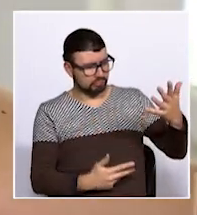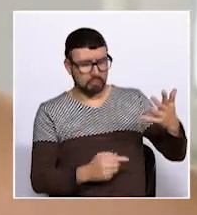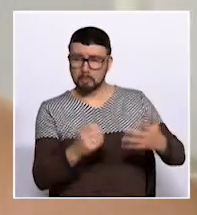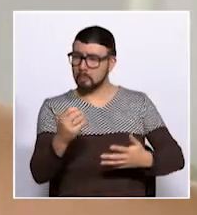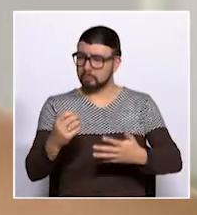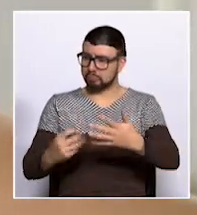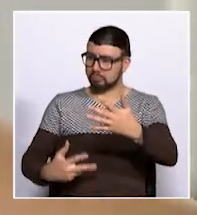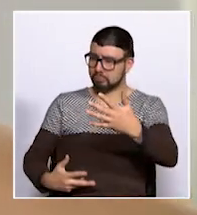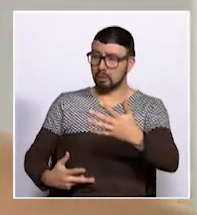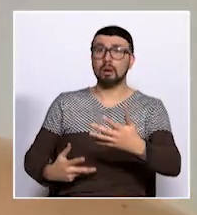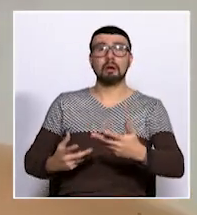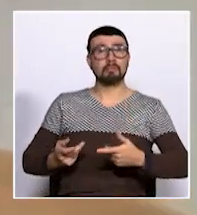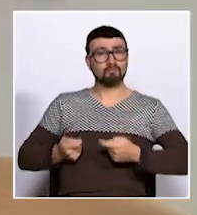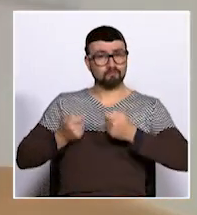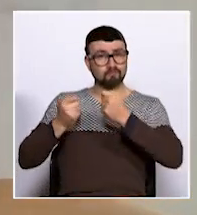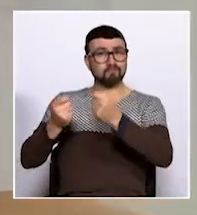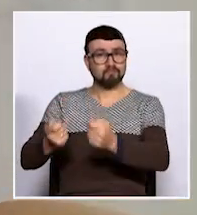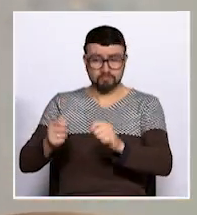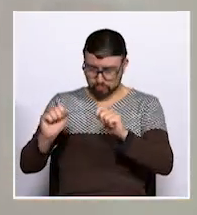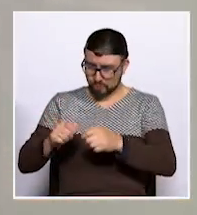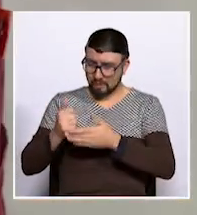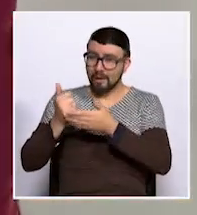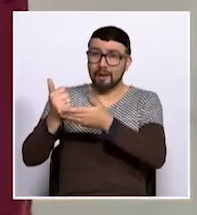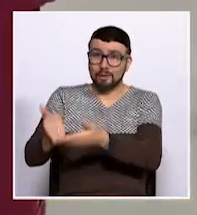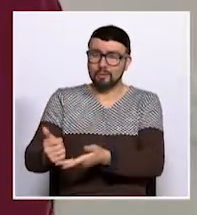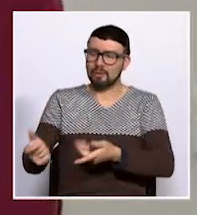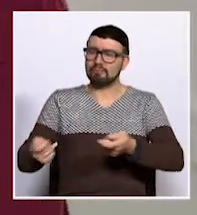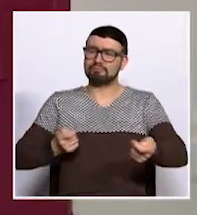¿sí? Todas esas herramientas que tenemos para el